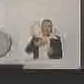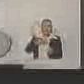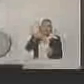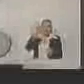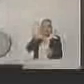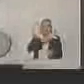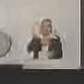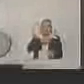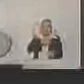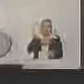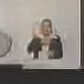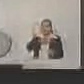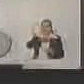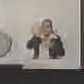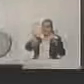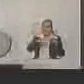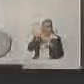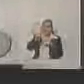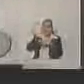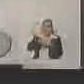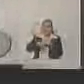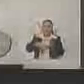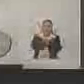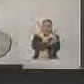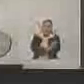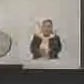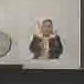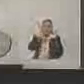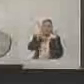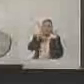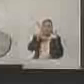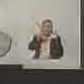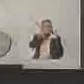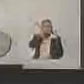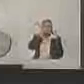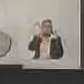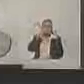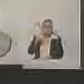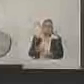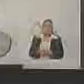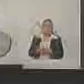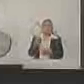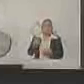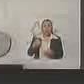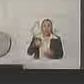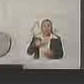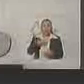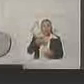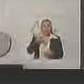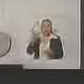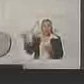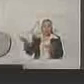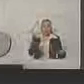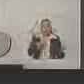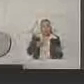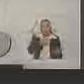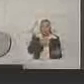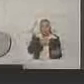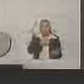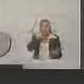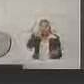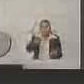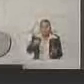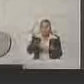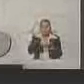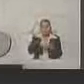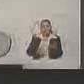hijos, votantes todos ellos de Benito Juárez, y será un honor para mí que ellos plasmen en su boleta porque crean con convicción